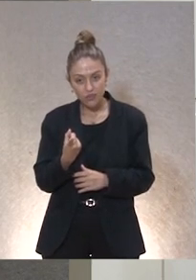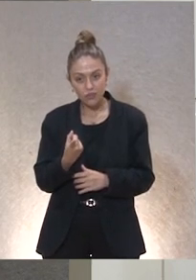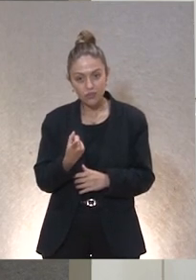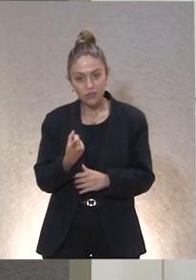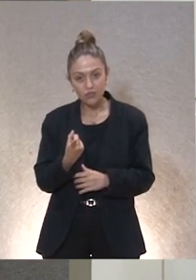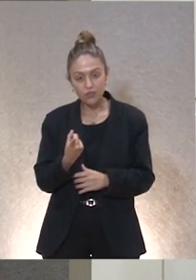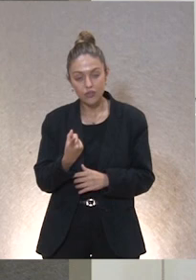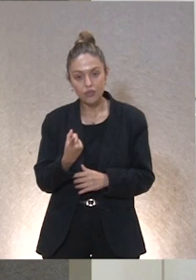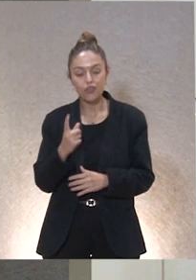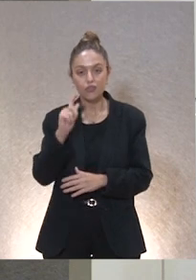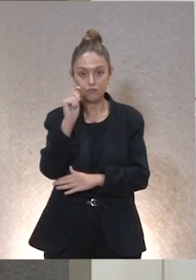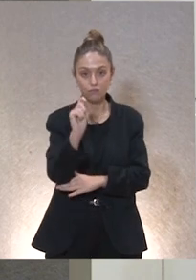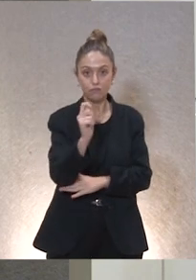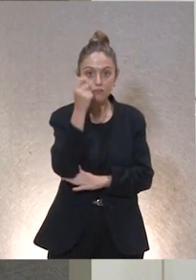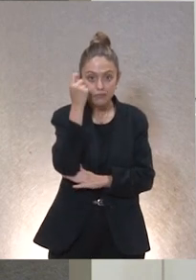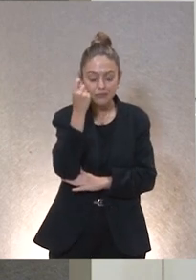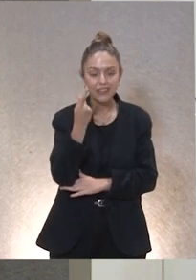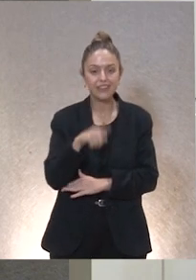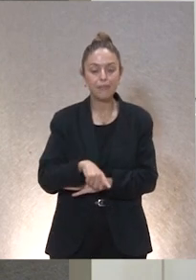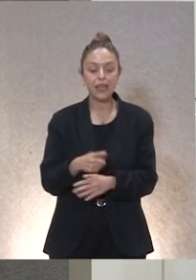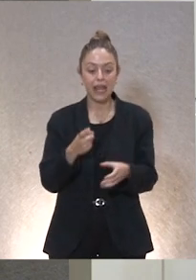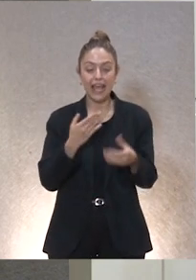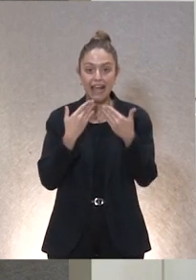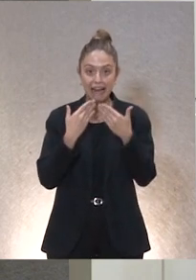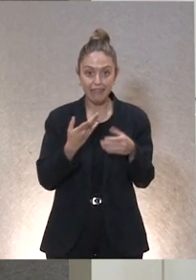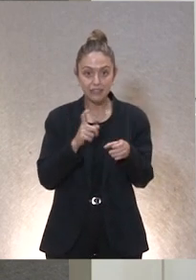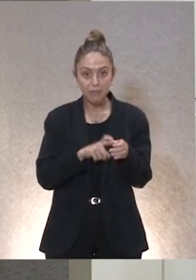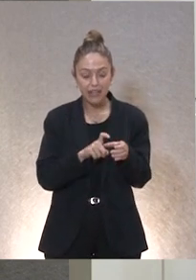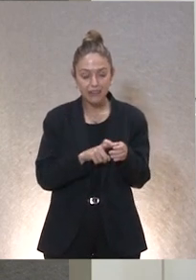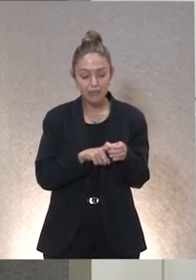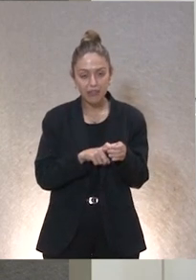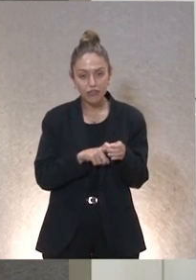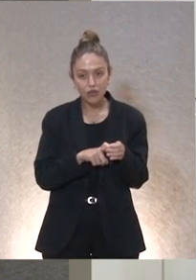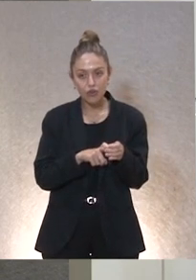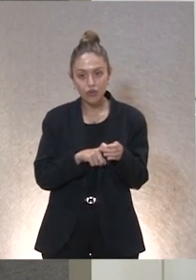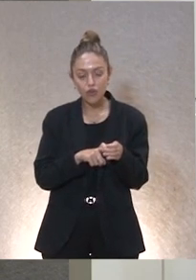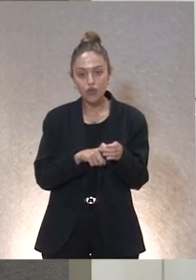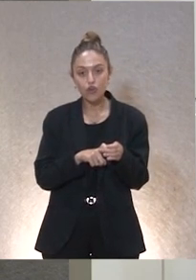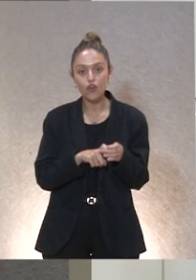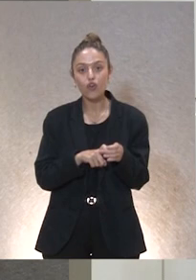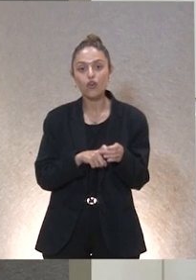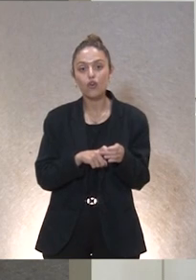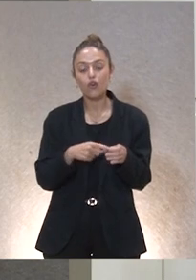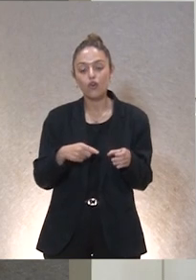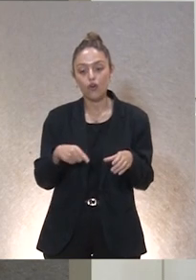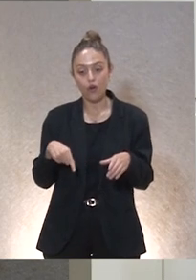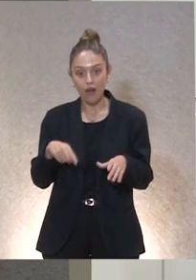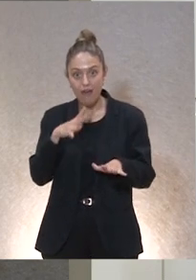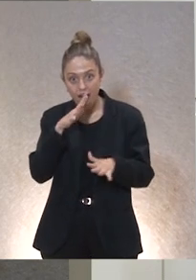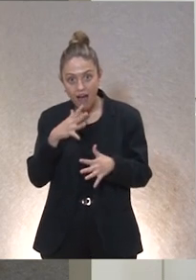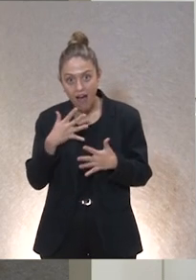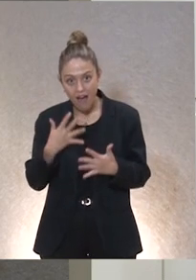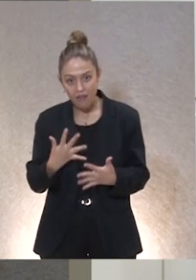o a través de esta participación eh se ha seguido que en la actualidad